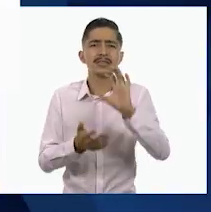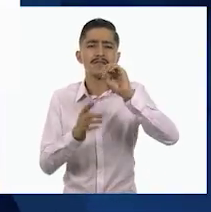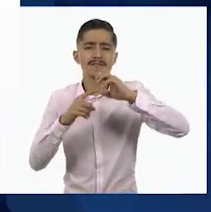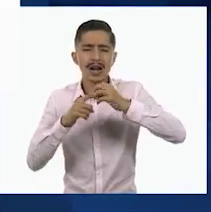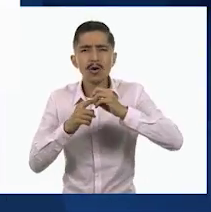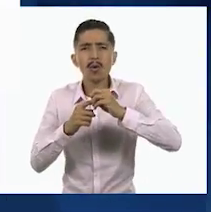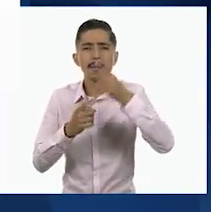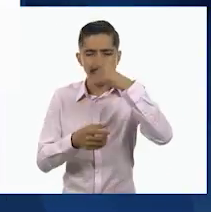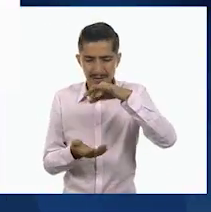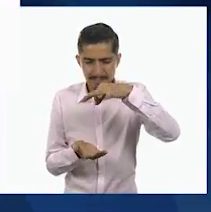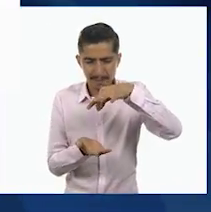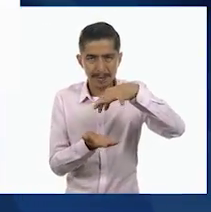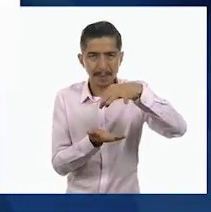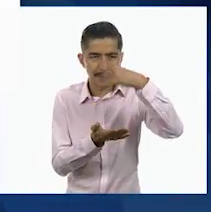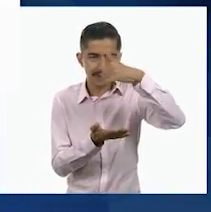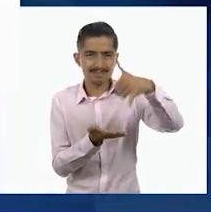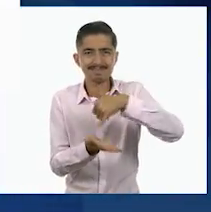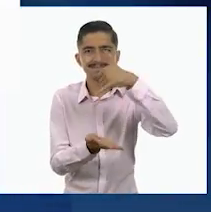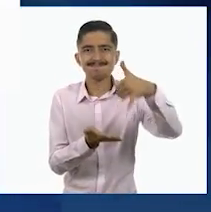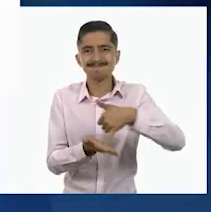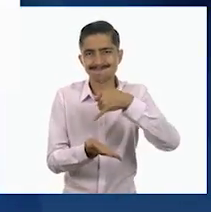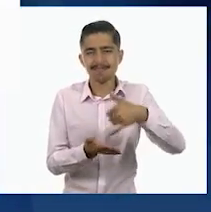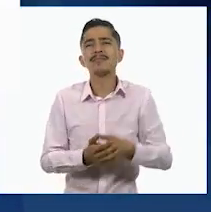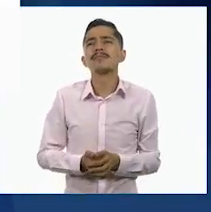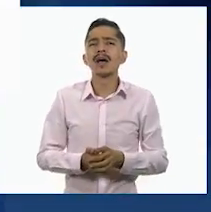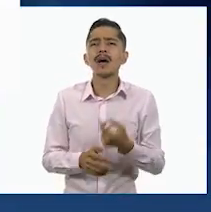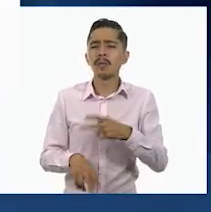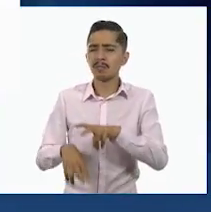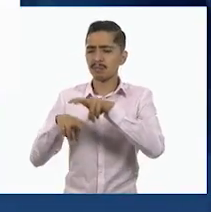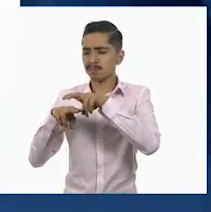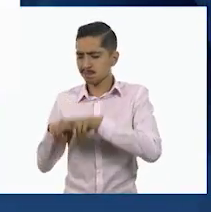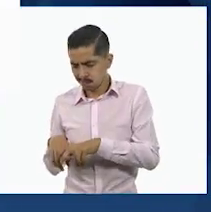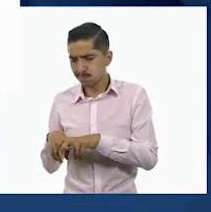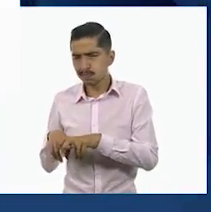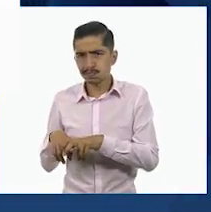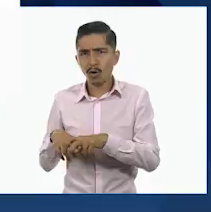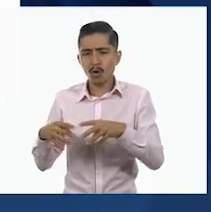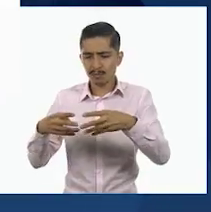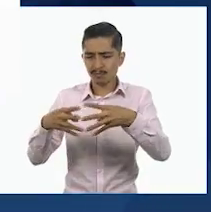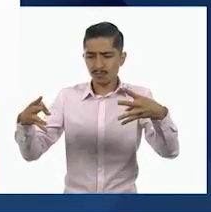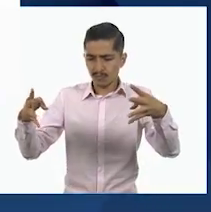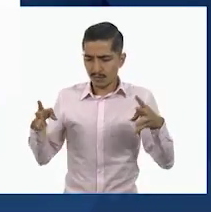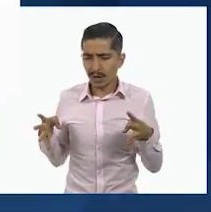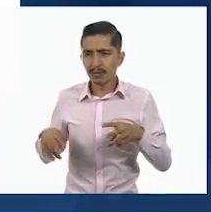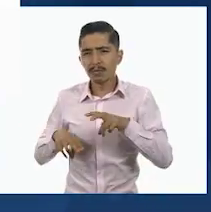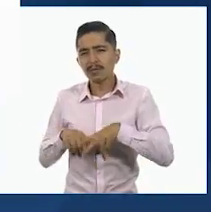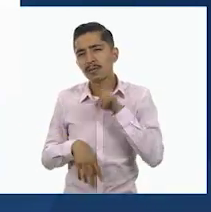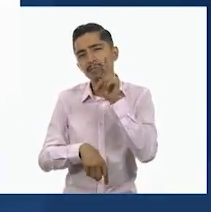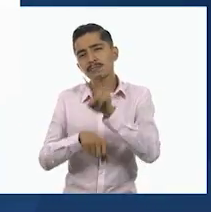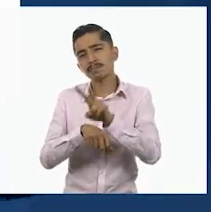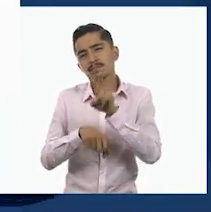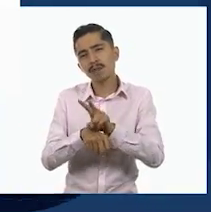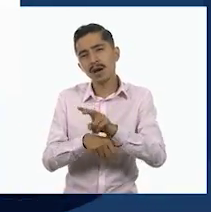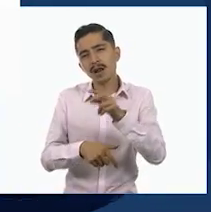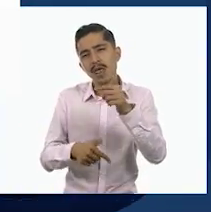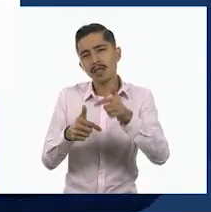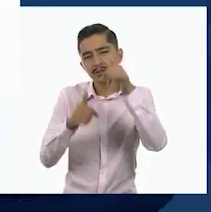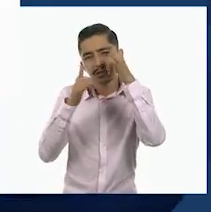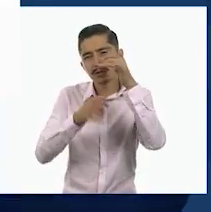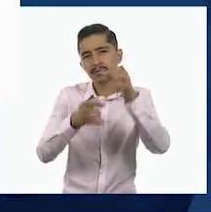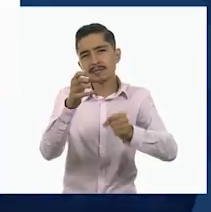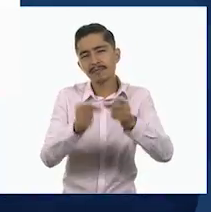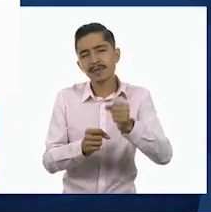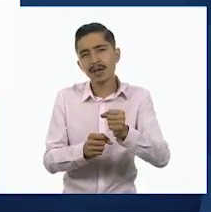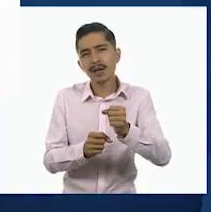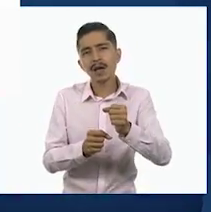semillas para la siembra. Sentada en la última tranca del corral, vigilaba la ordeña, la tusa, el cruce de